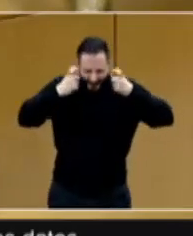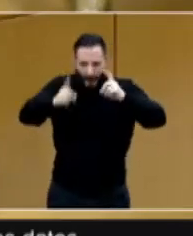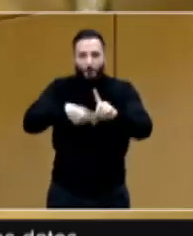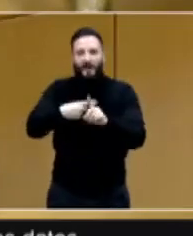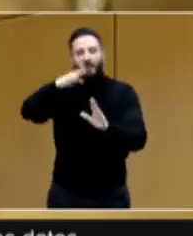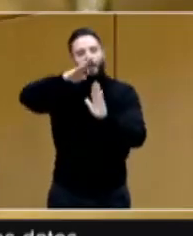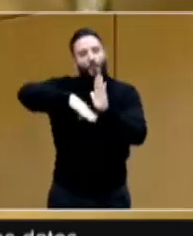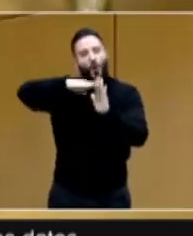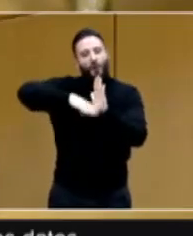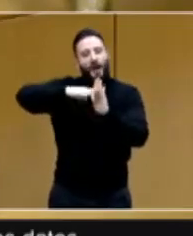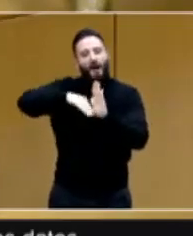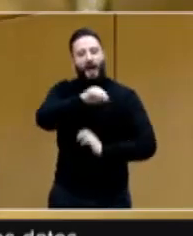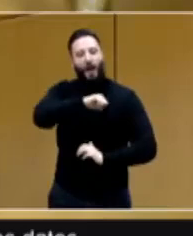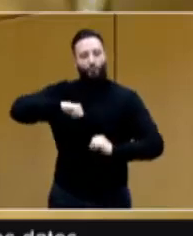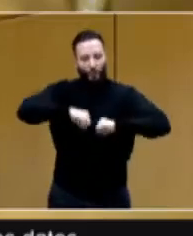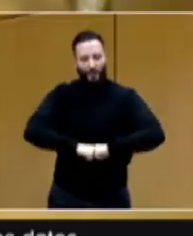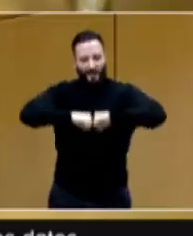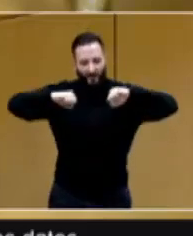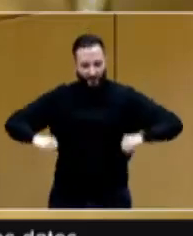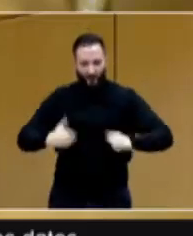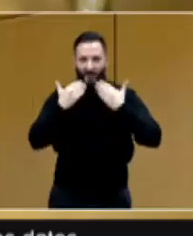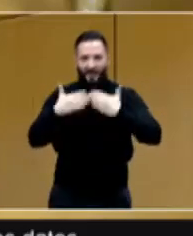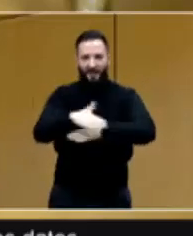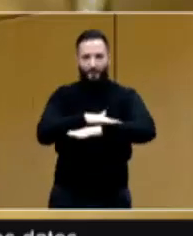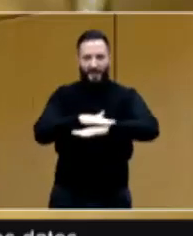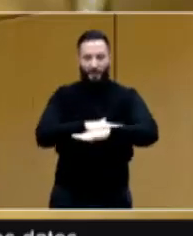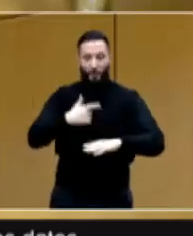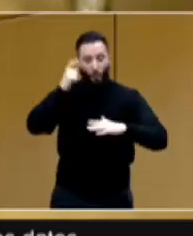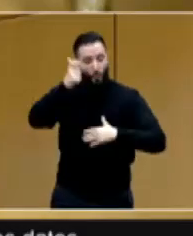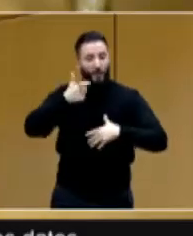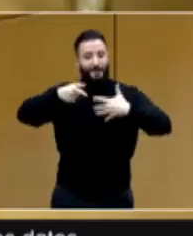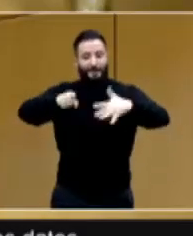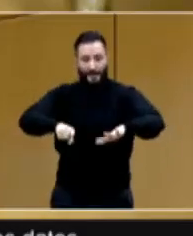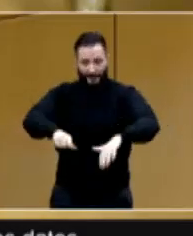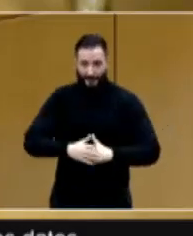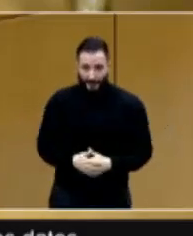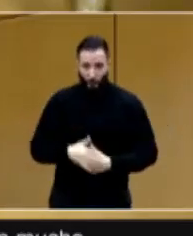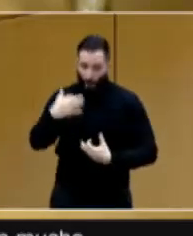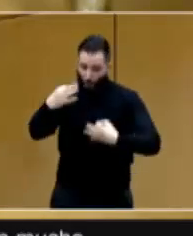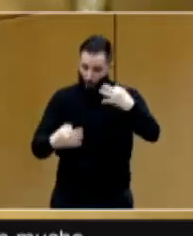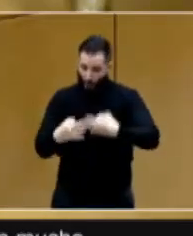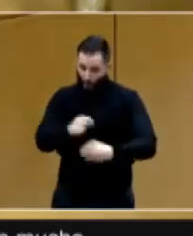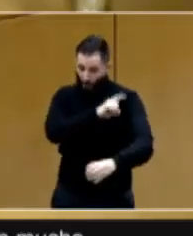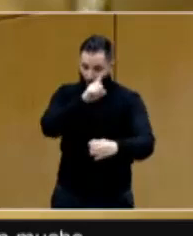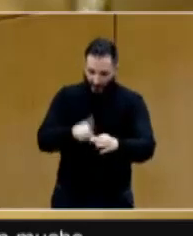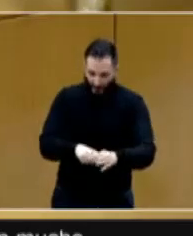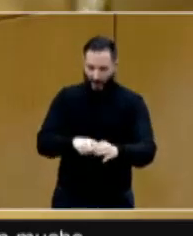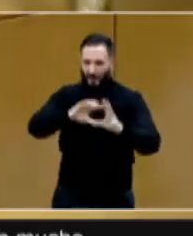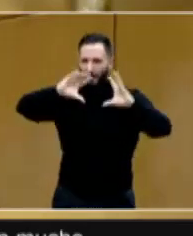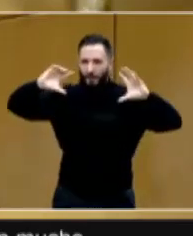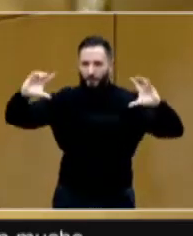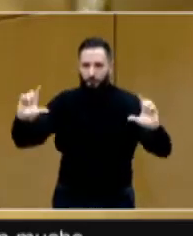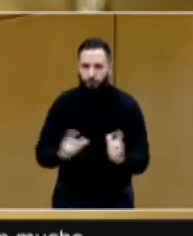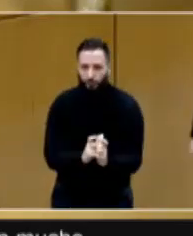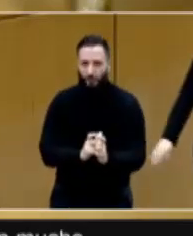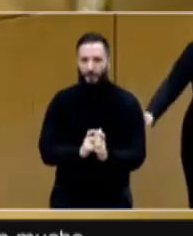de autorrefuerzo autorizado por el Ministerio de escasamente seis meses aunque los juzgados que participaron redujeron en